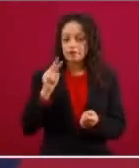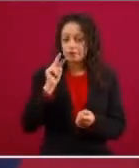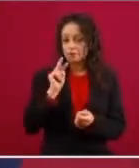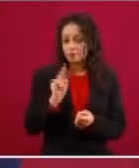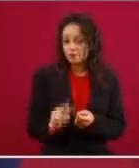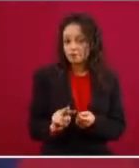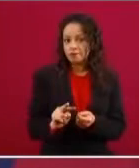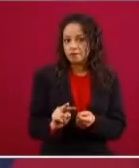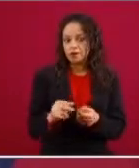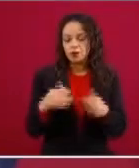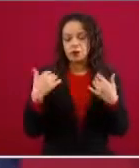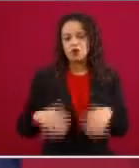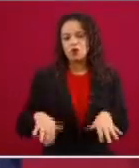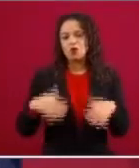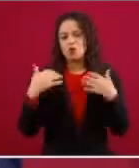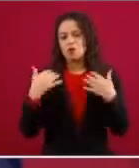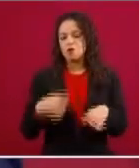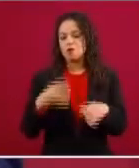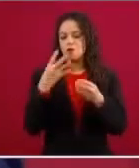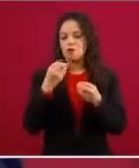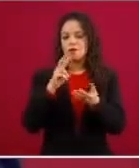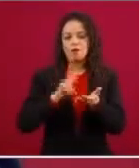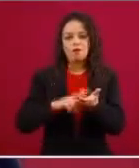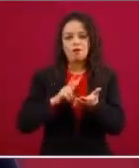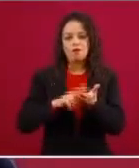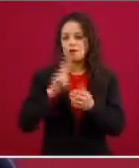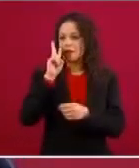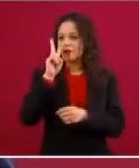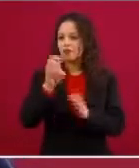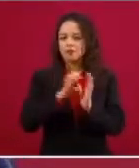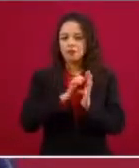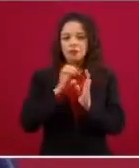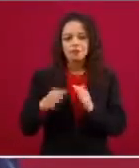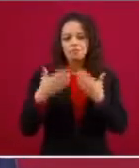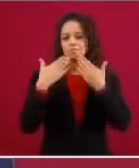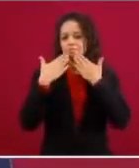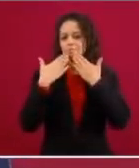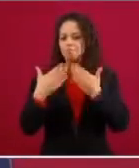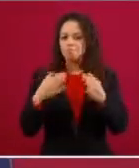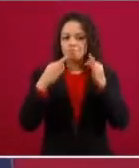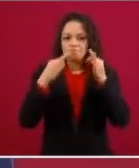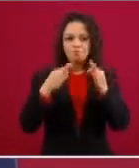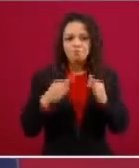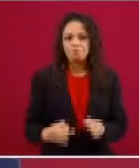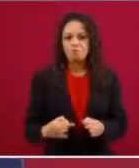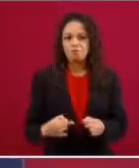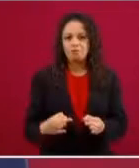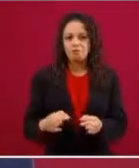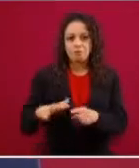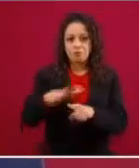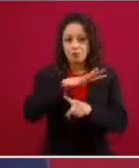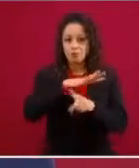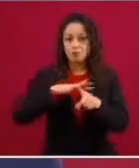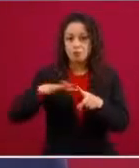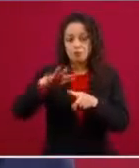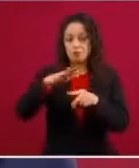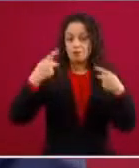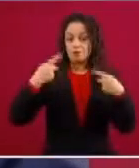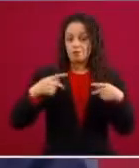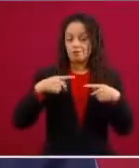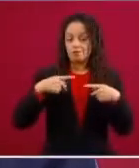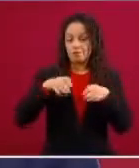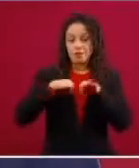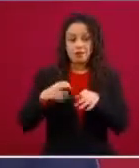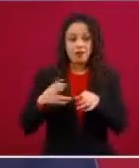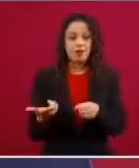manera ejemplar todos los trabajadores del sector salud. Sin